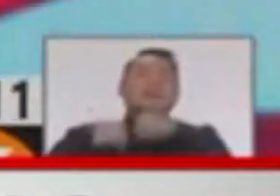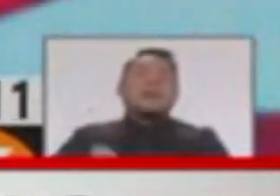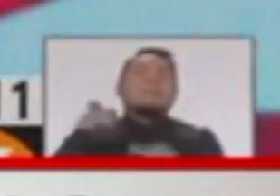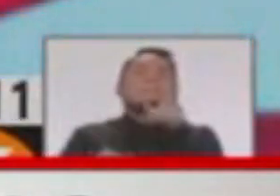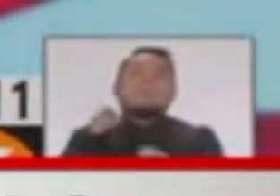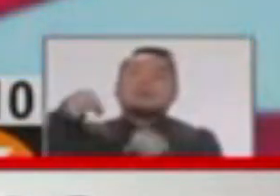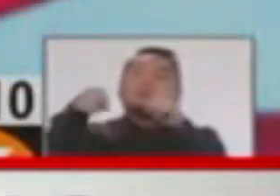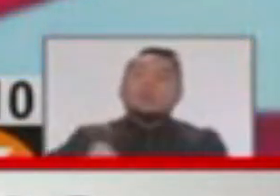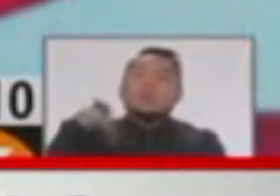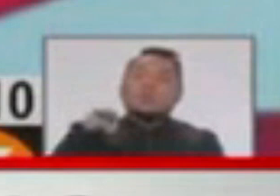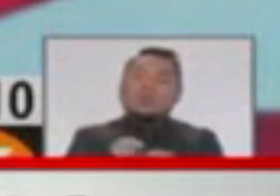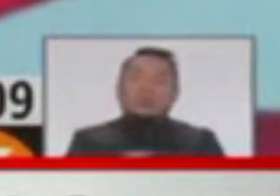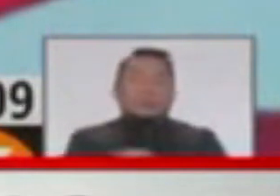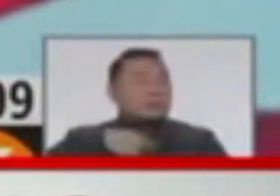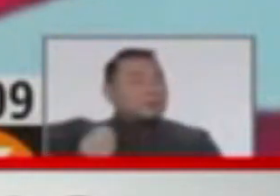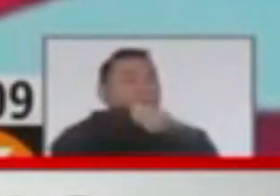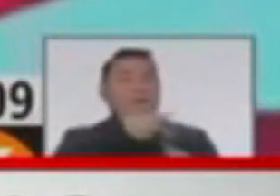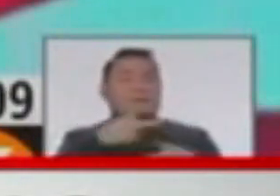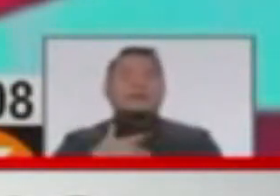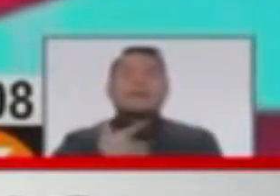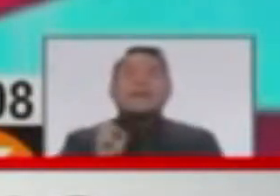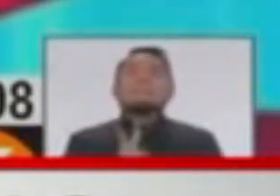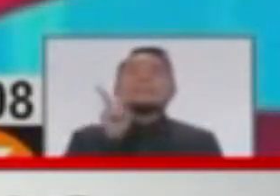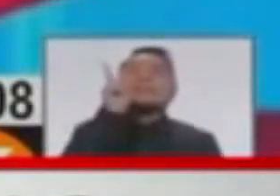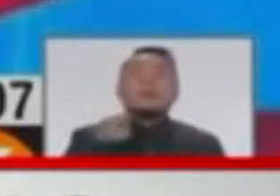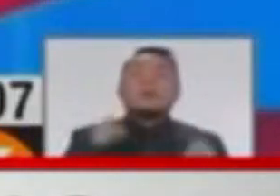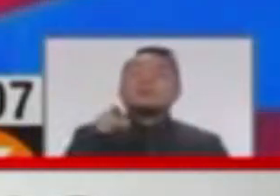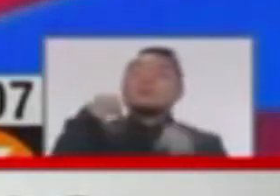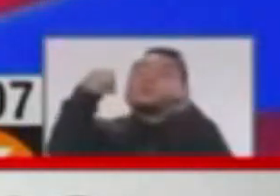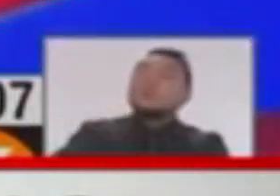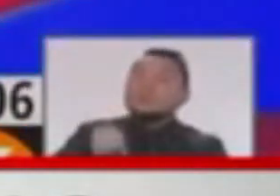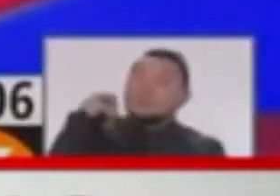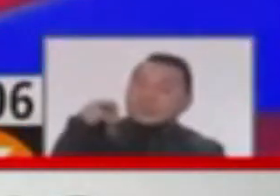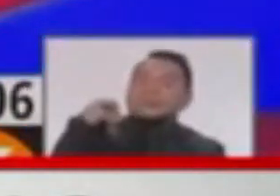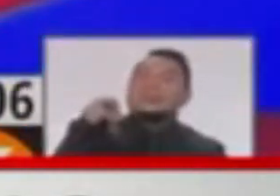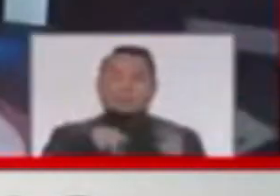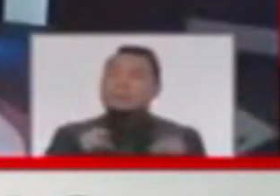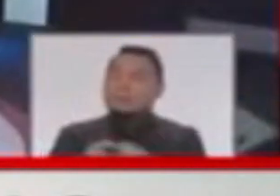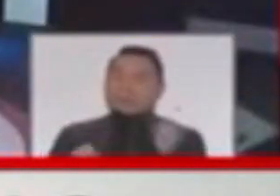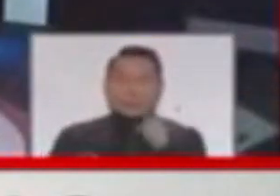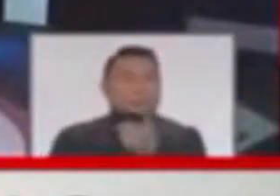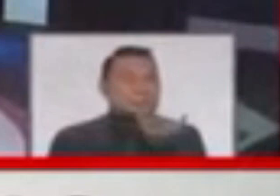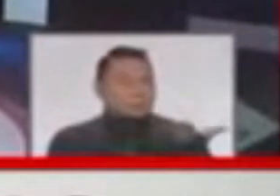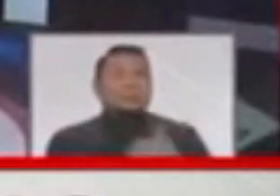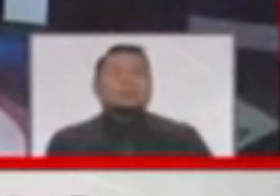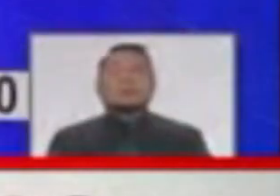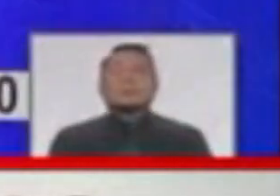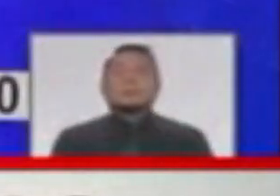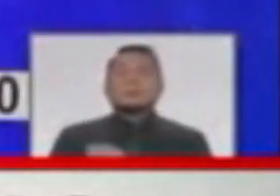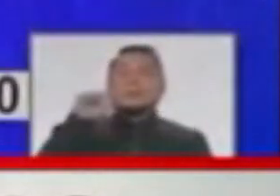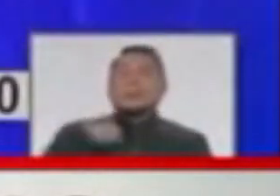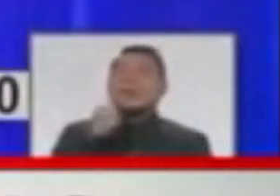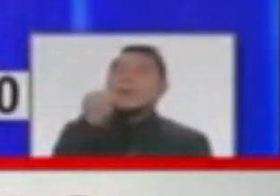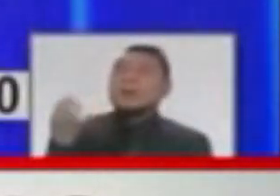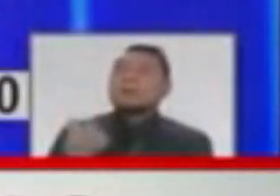a tu gente. Y eso es lo que sienten todos los vecinos de La Victoria cuando renunciaste como alcalde. Adelante.